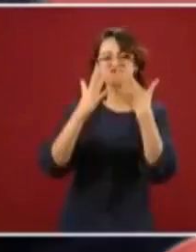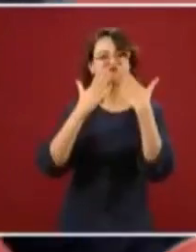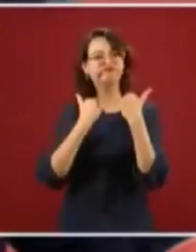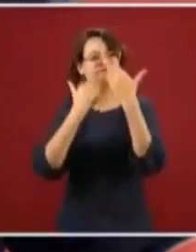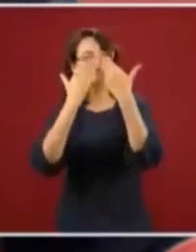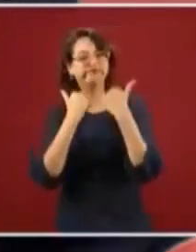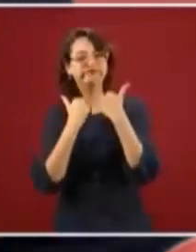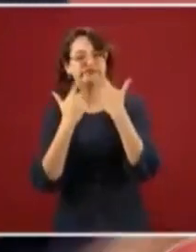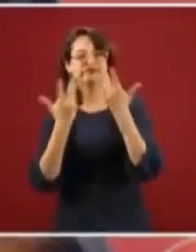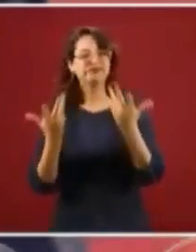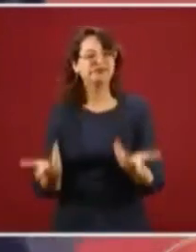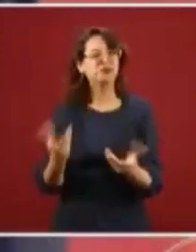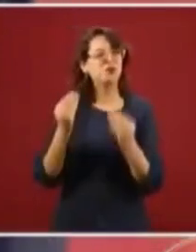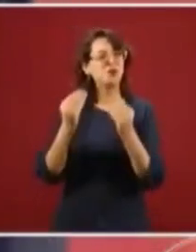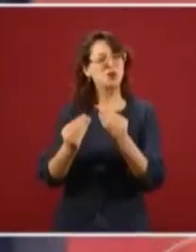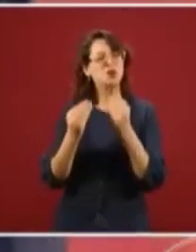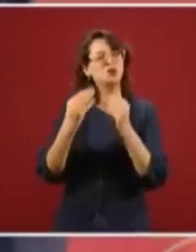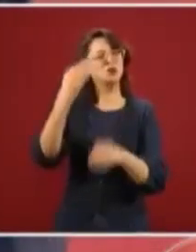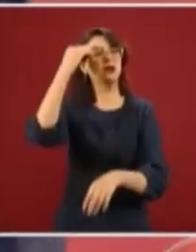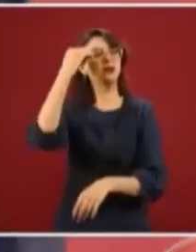pero estamos hablando de siglos.